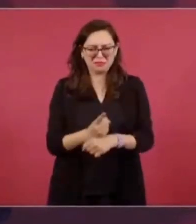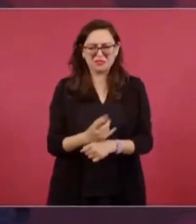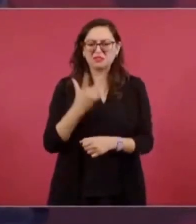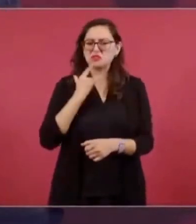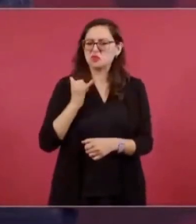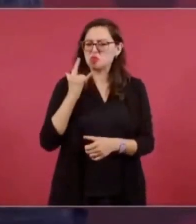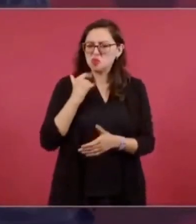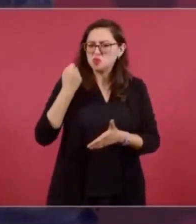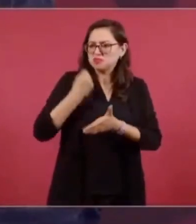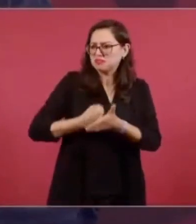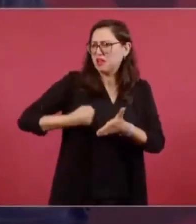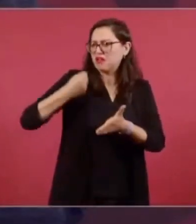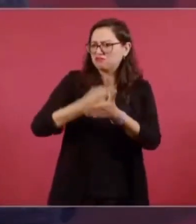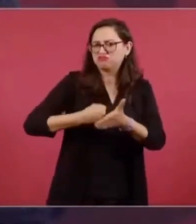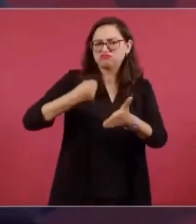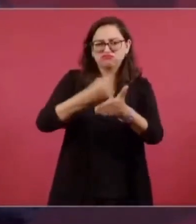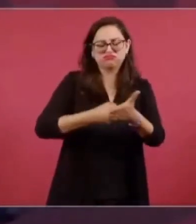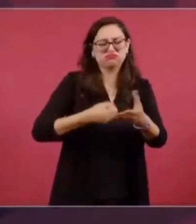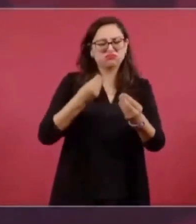luchador social,